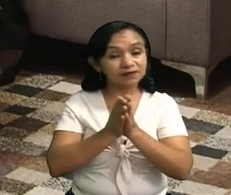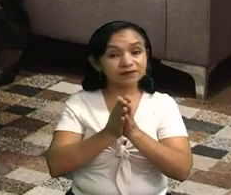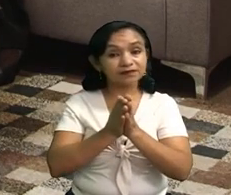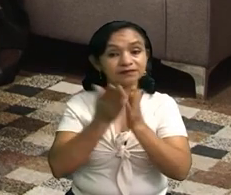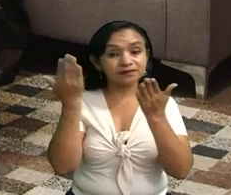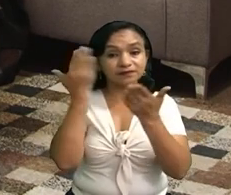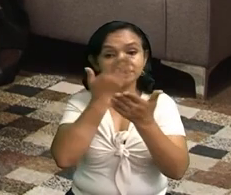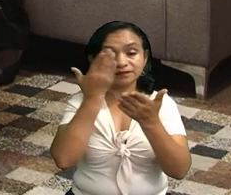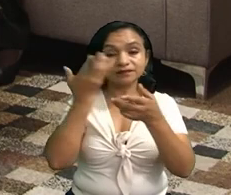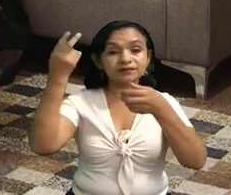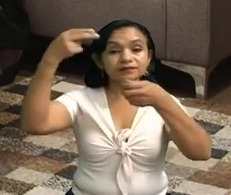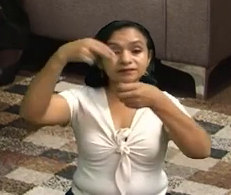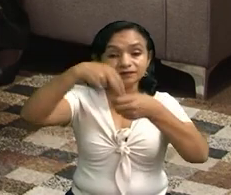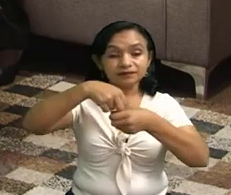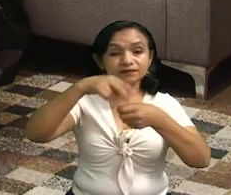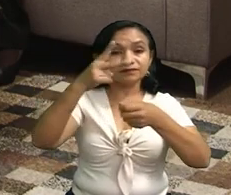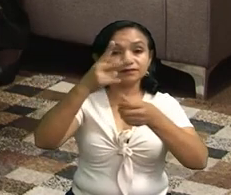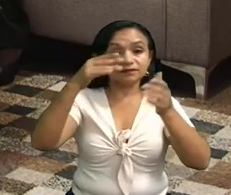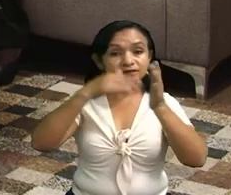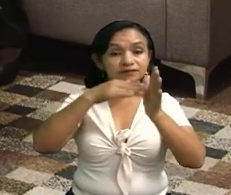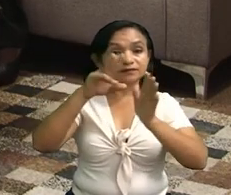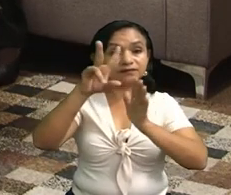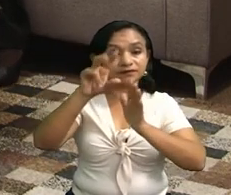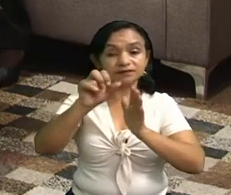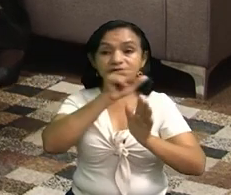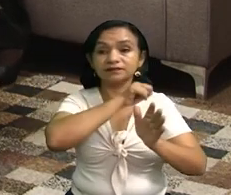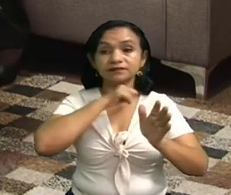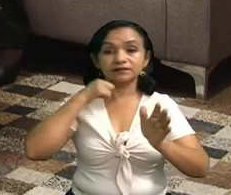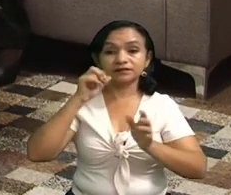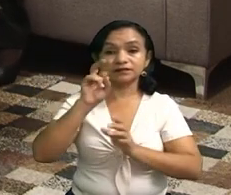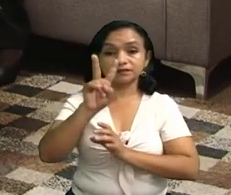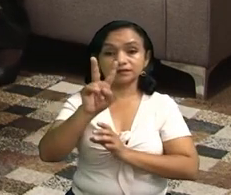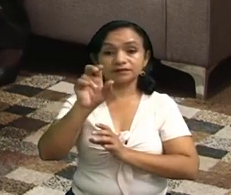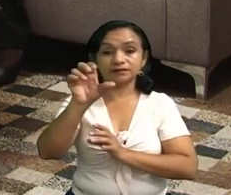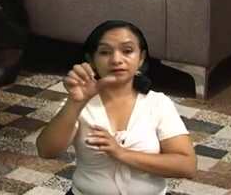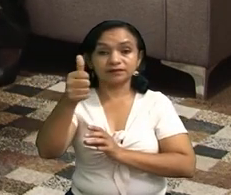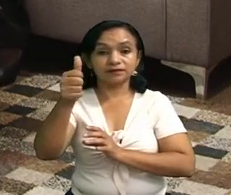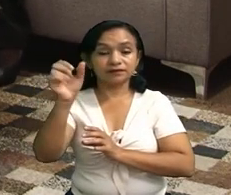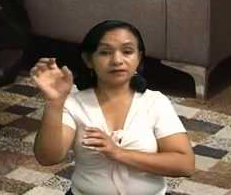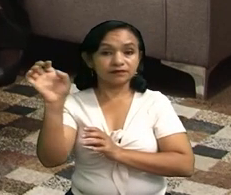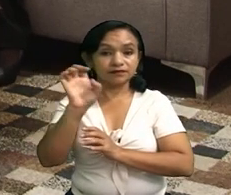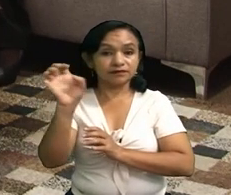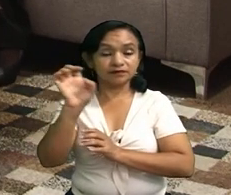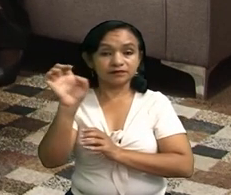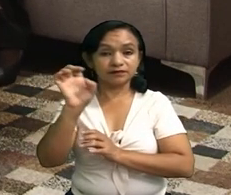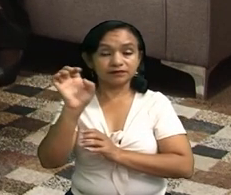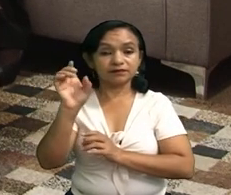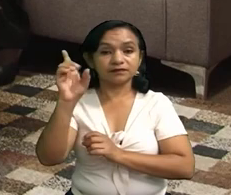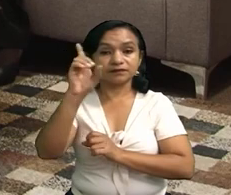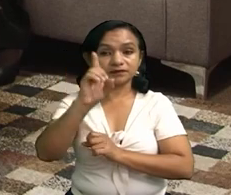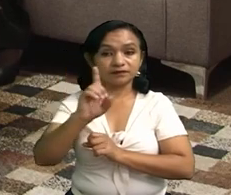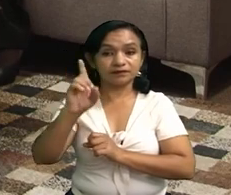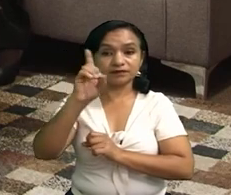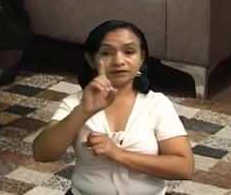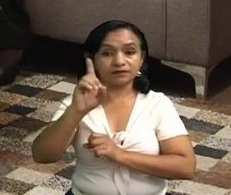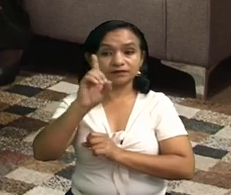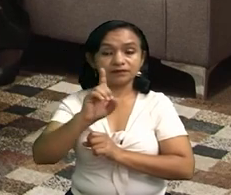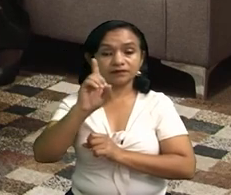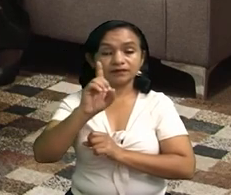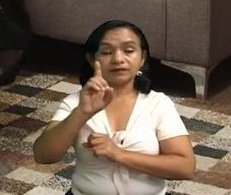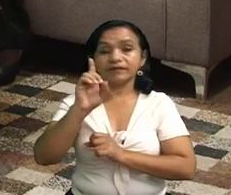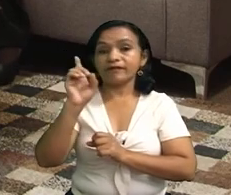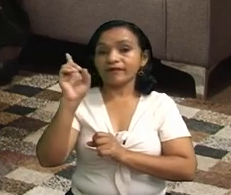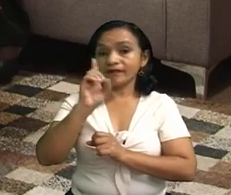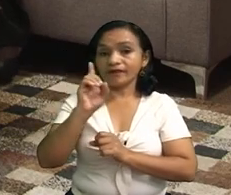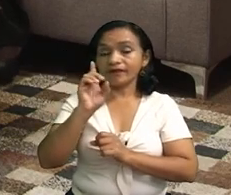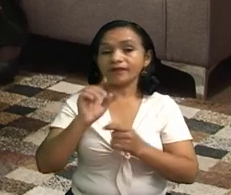ingreso 2020. El examen va a ser el 26 de enero, okay, es el día domingo. ¿Ese es para primer ingreso? Ese es para